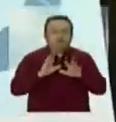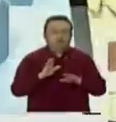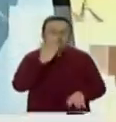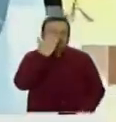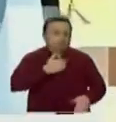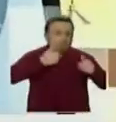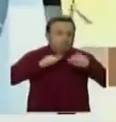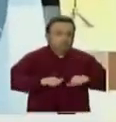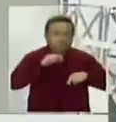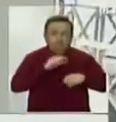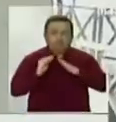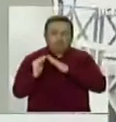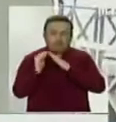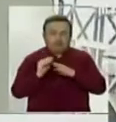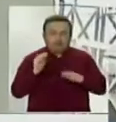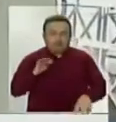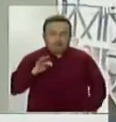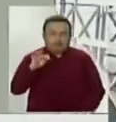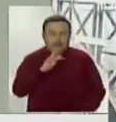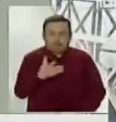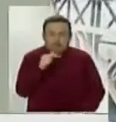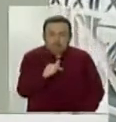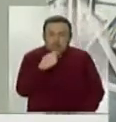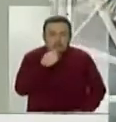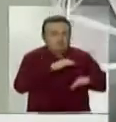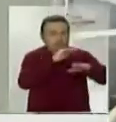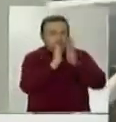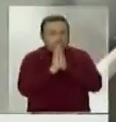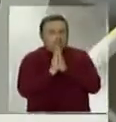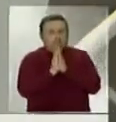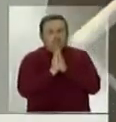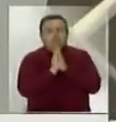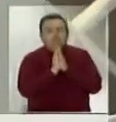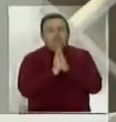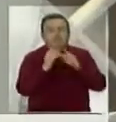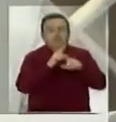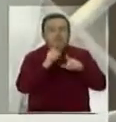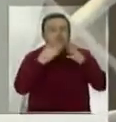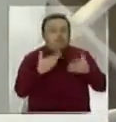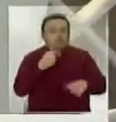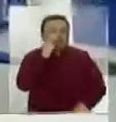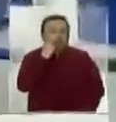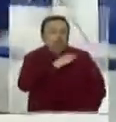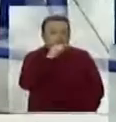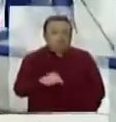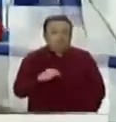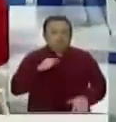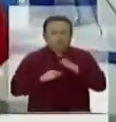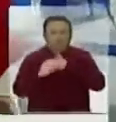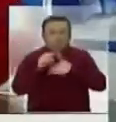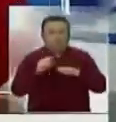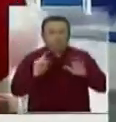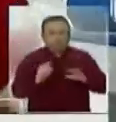el comportamiento de los vecinos de Cerrillos, pero hacía un llamado entonces a quienes llegaban todos los días las estaciones de